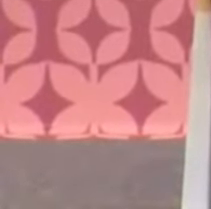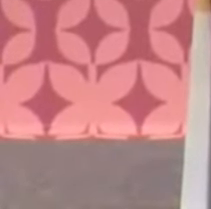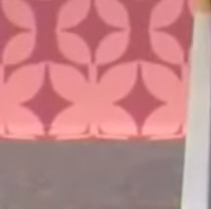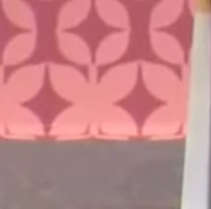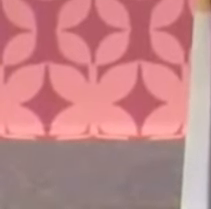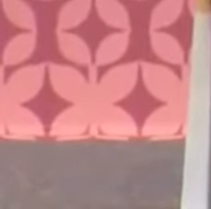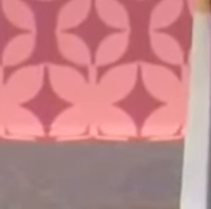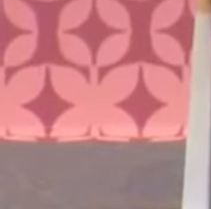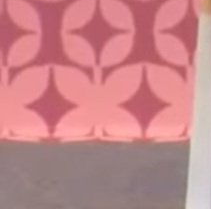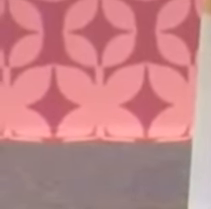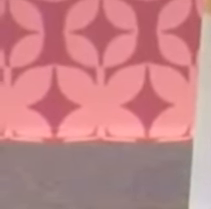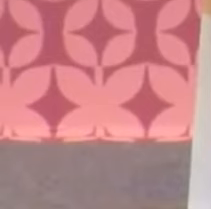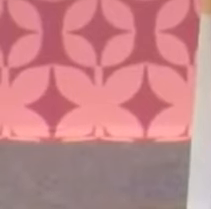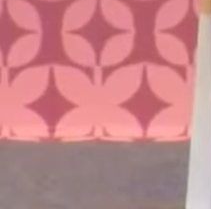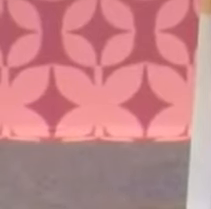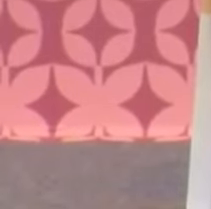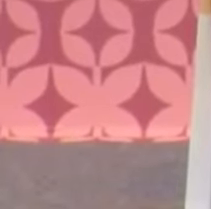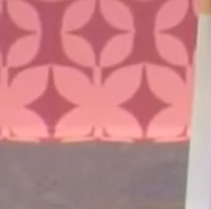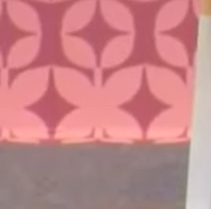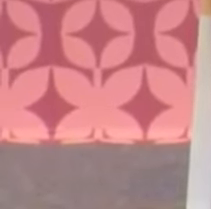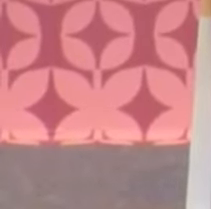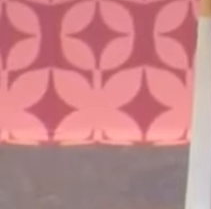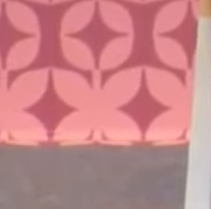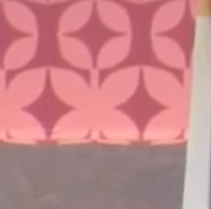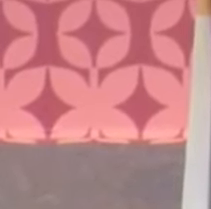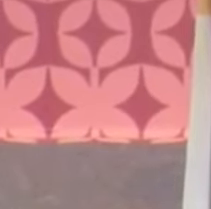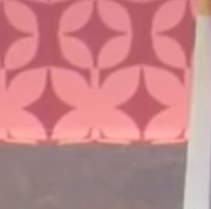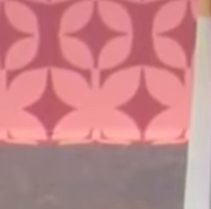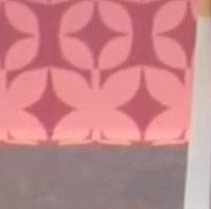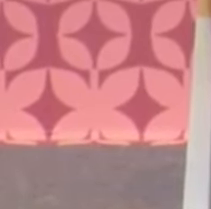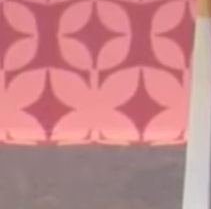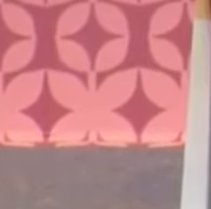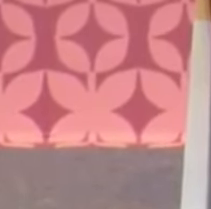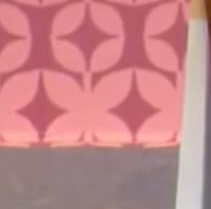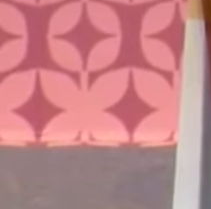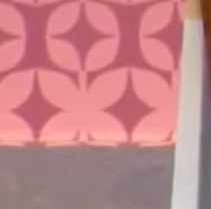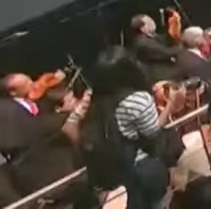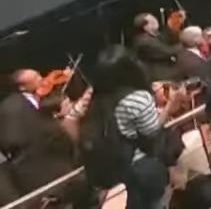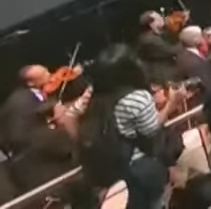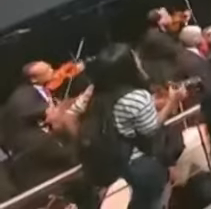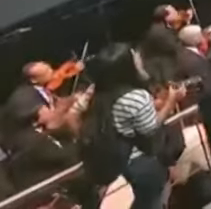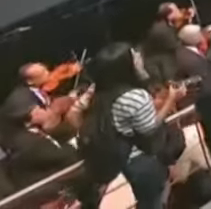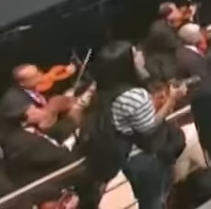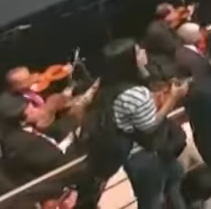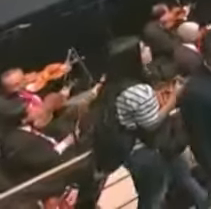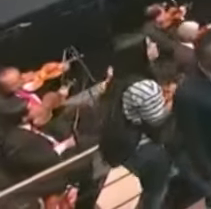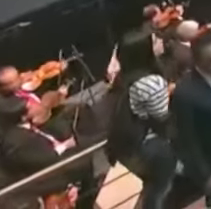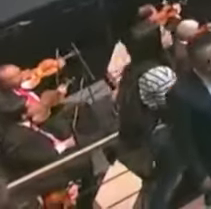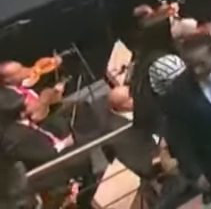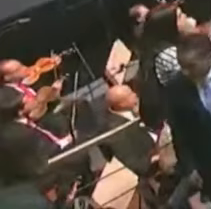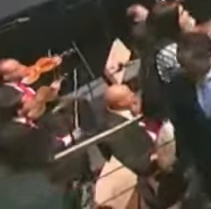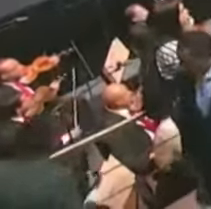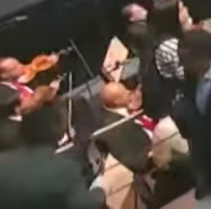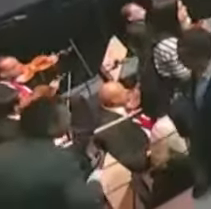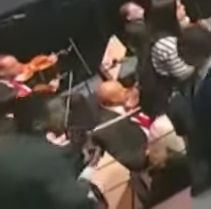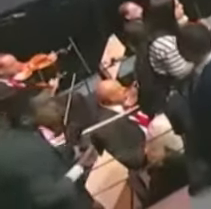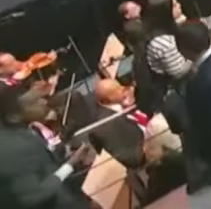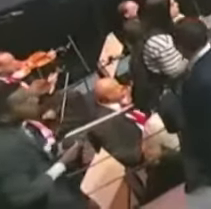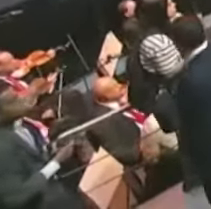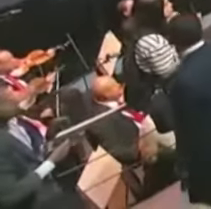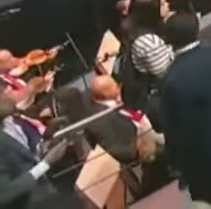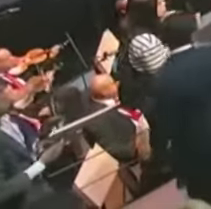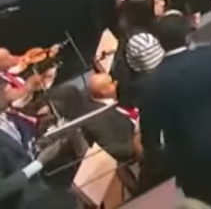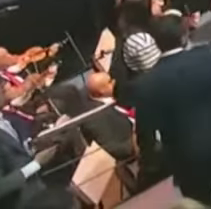Vamos a disfrutar una vez más de la Orquesta Sinfónica del Estado de México bajo la batuta